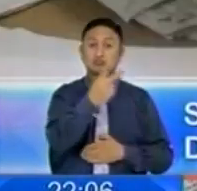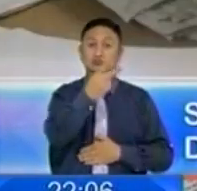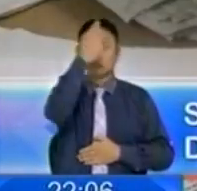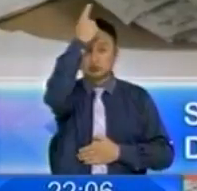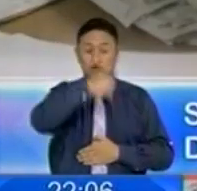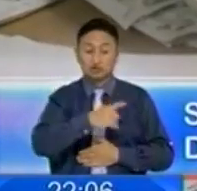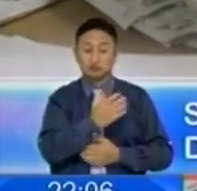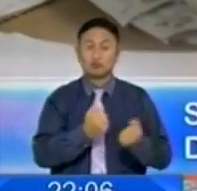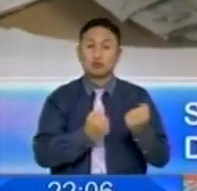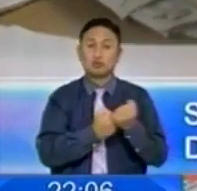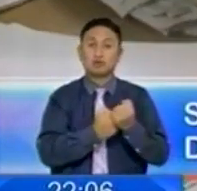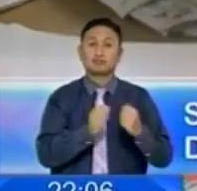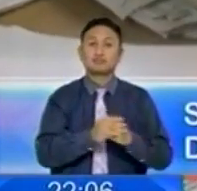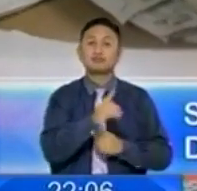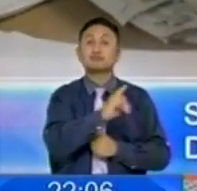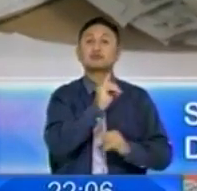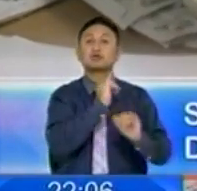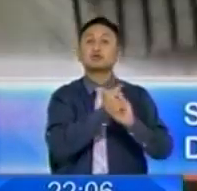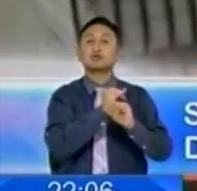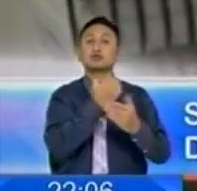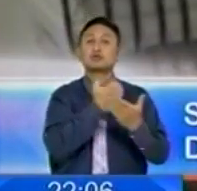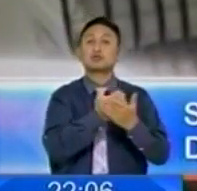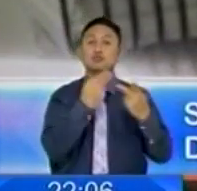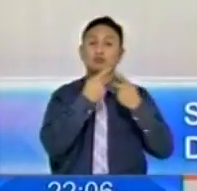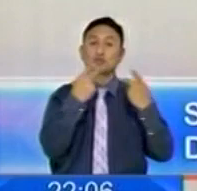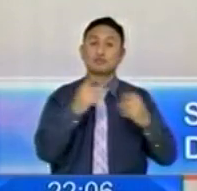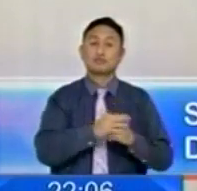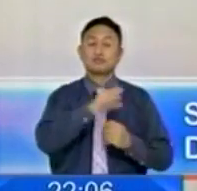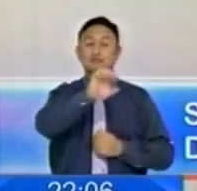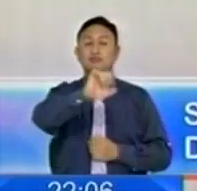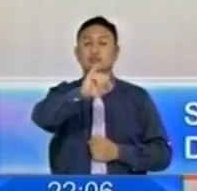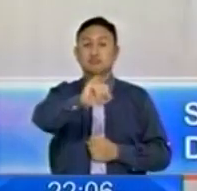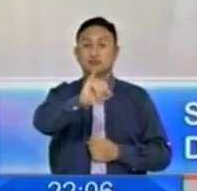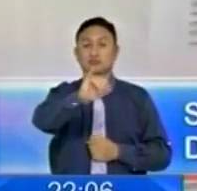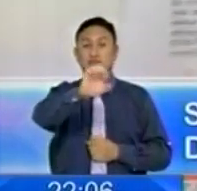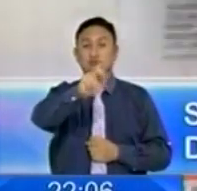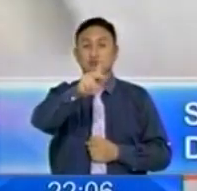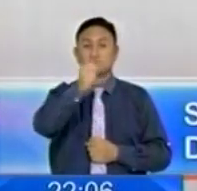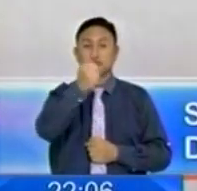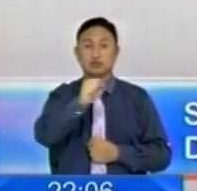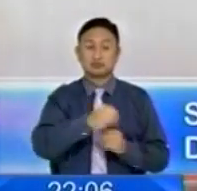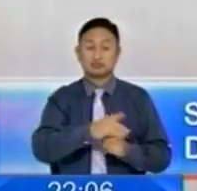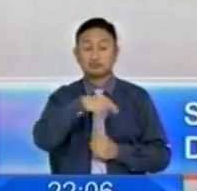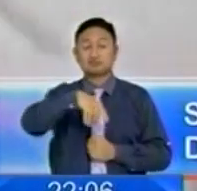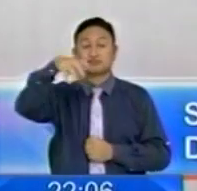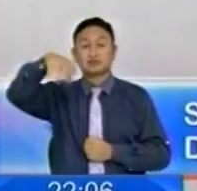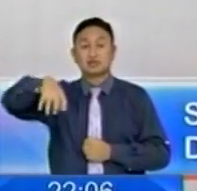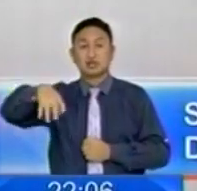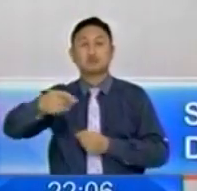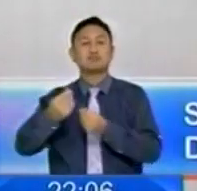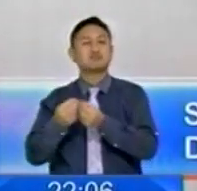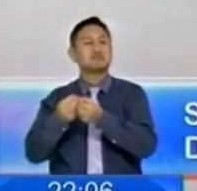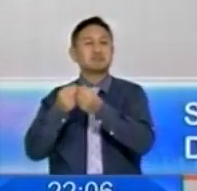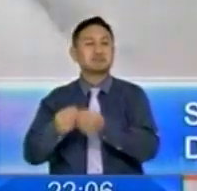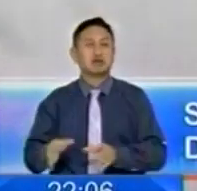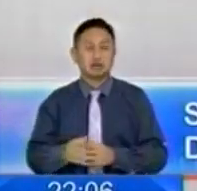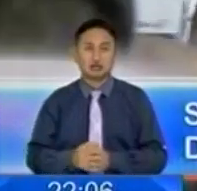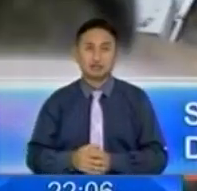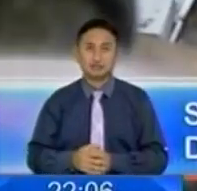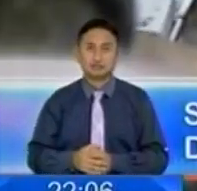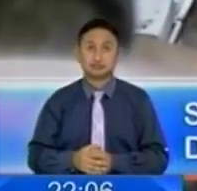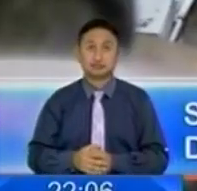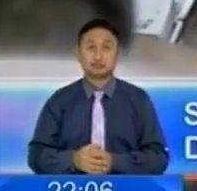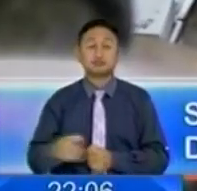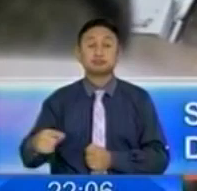a favor del Instituto de Economía Popular y Solidaria, IEPS, lo que habría generado un perjuicio al Estado ecuatoriano. Para el efecto,